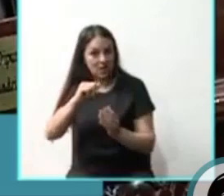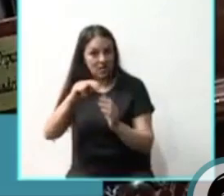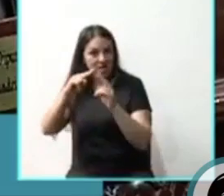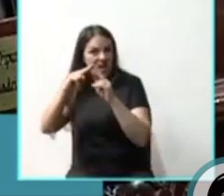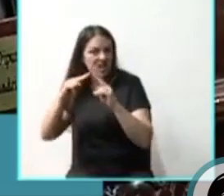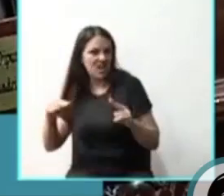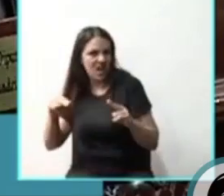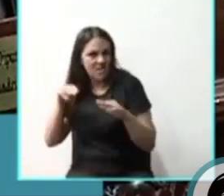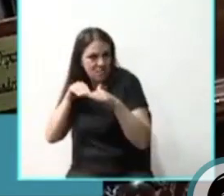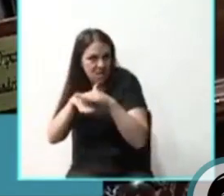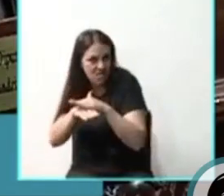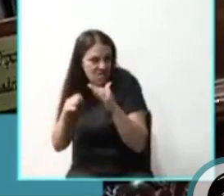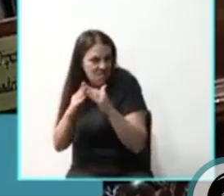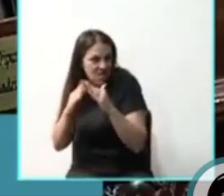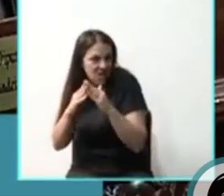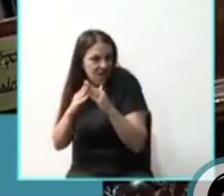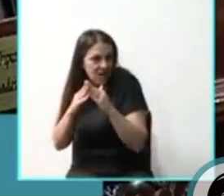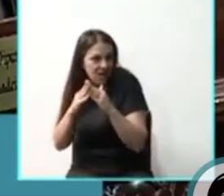condiciones